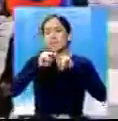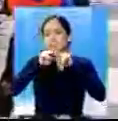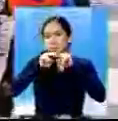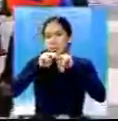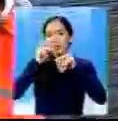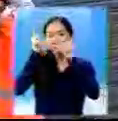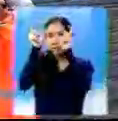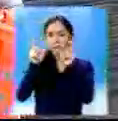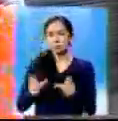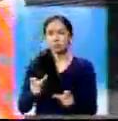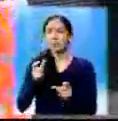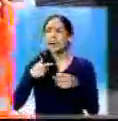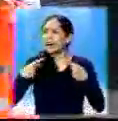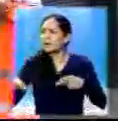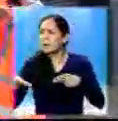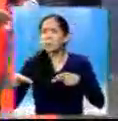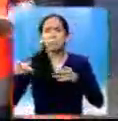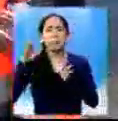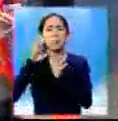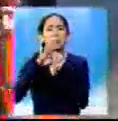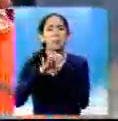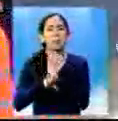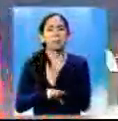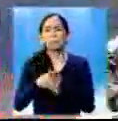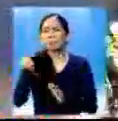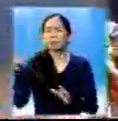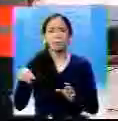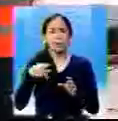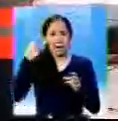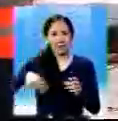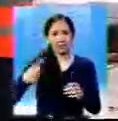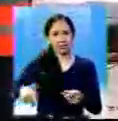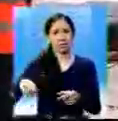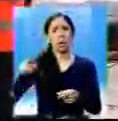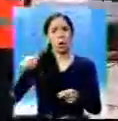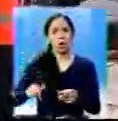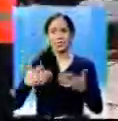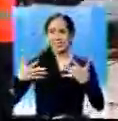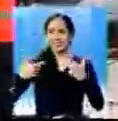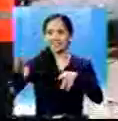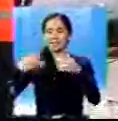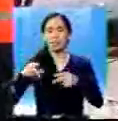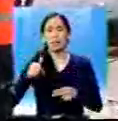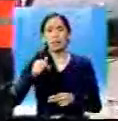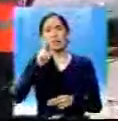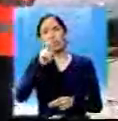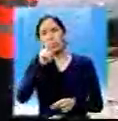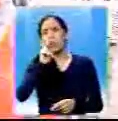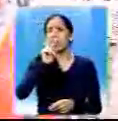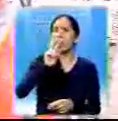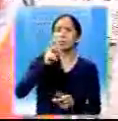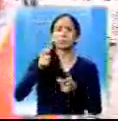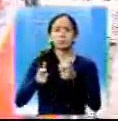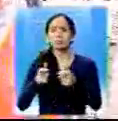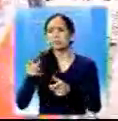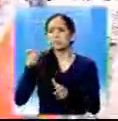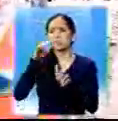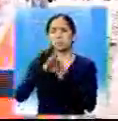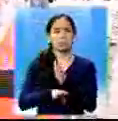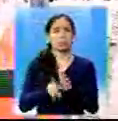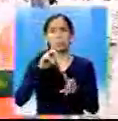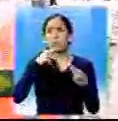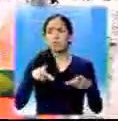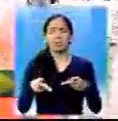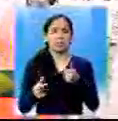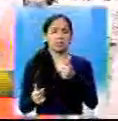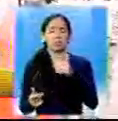ellos, la demanda ha bajado. De vender 10 o más al día, ahora han pasado a 3 o 4. Ahorita ha bajado,